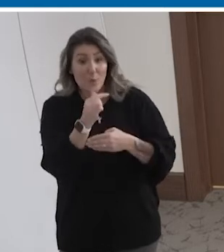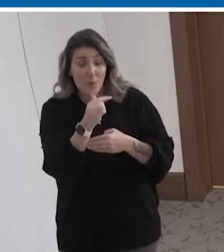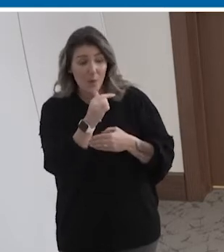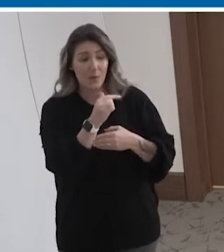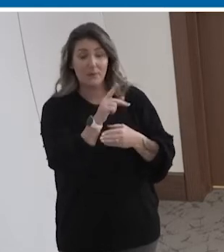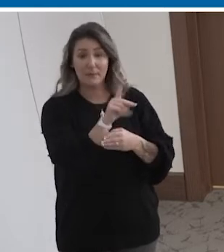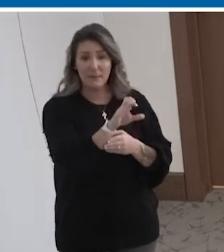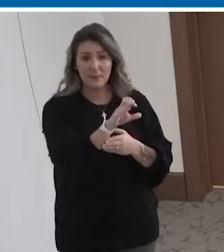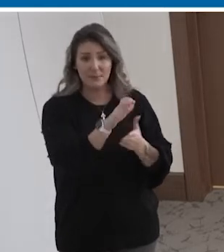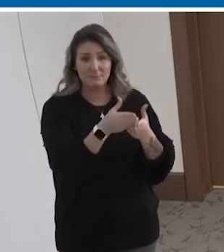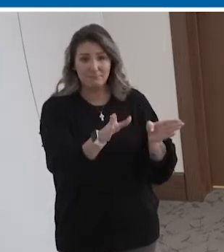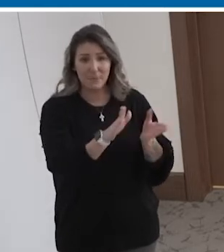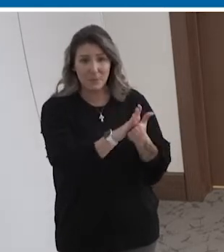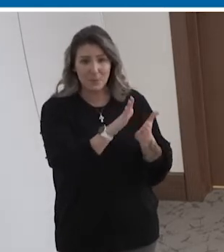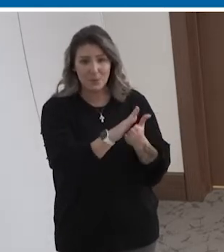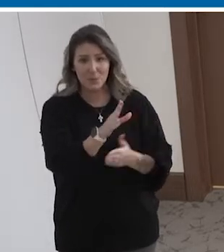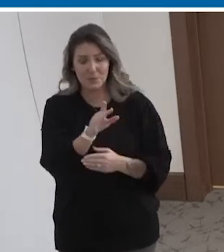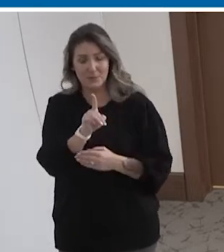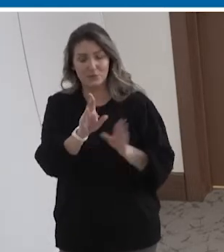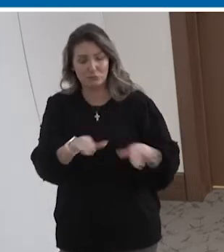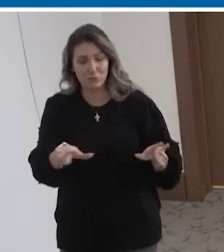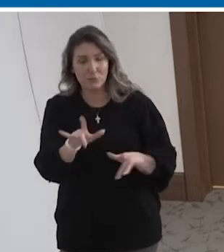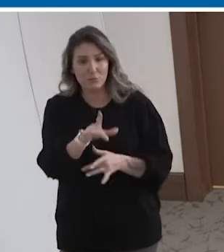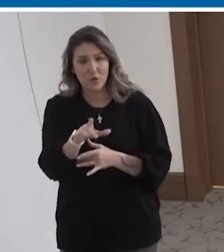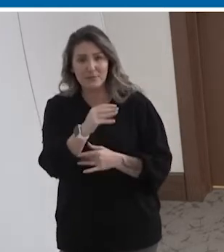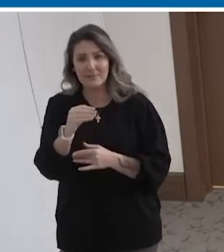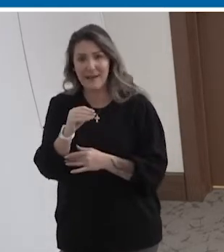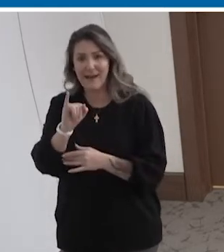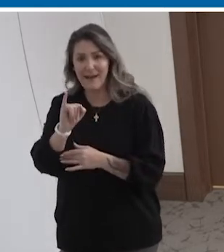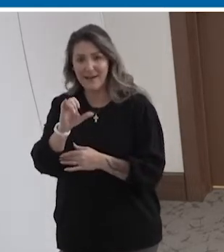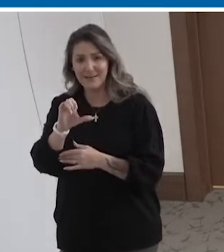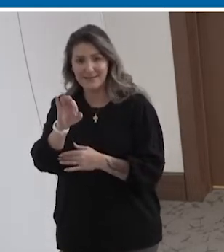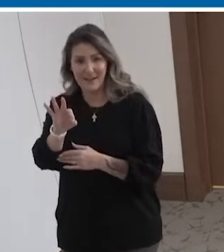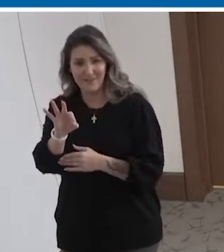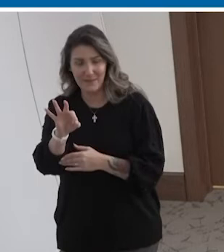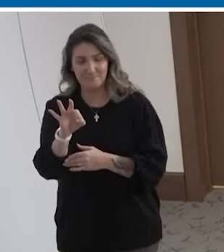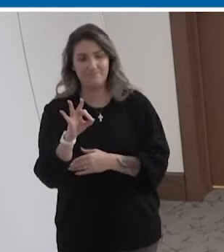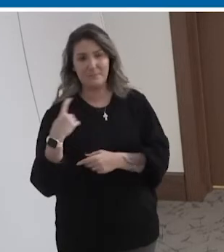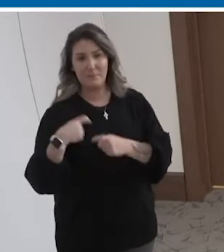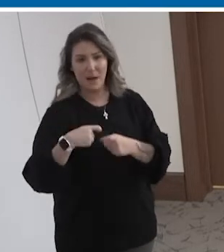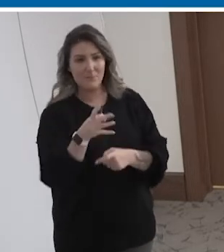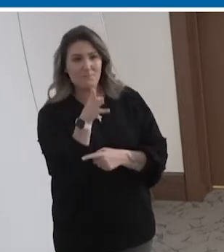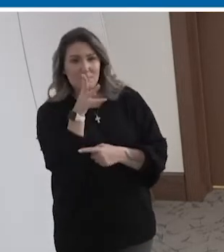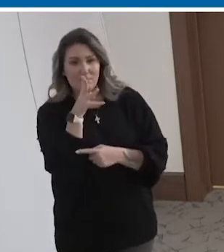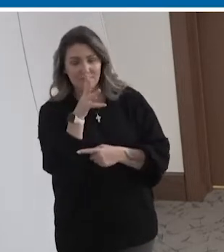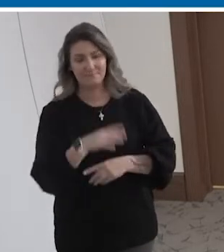Schools, Children's Mercy, and ICF. Así que